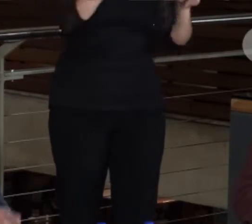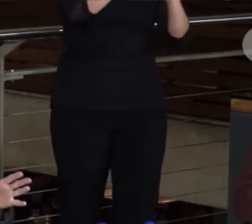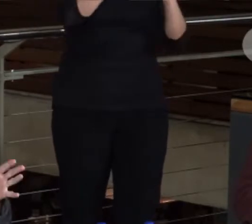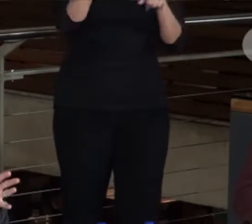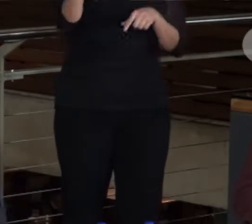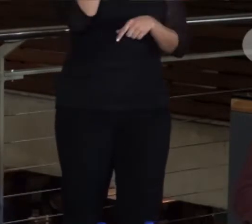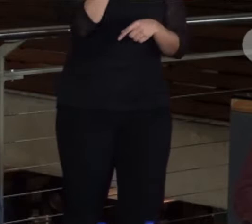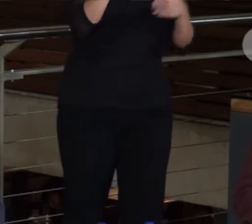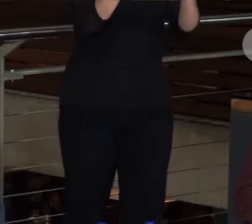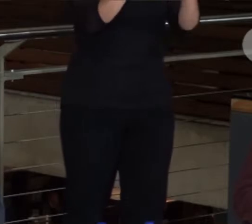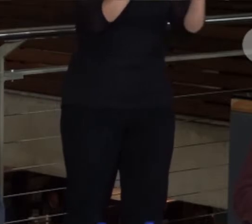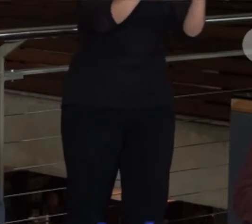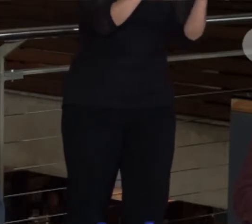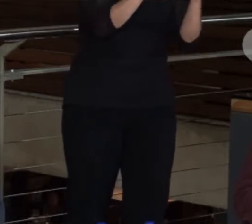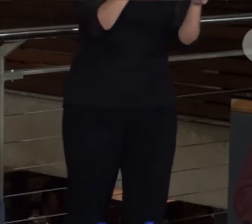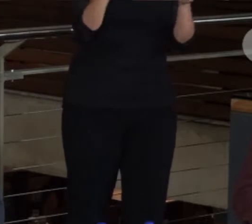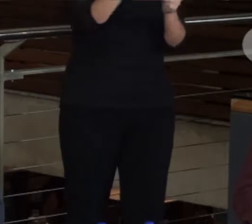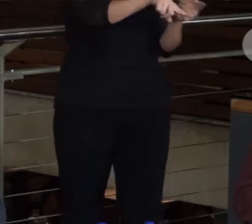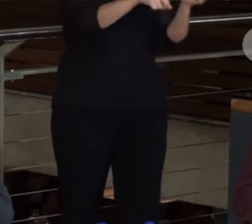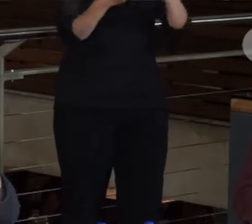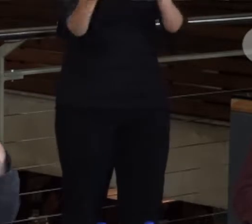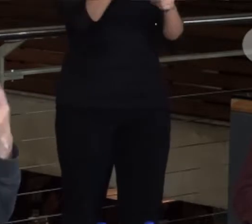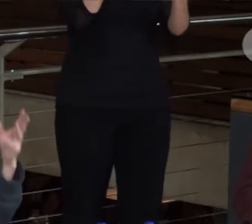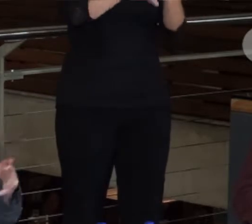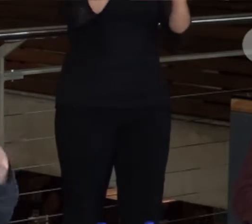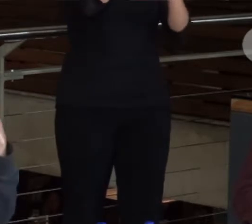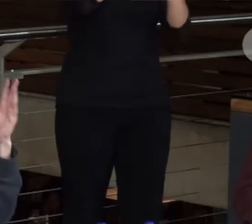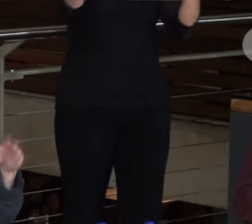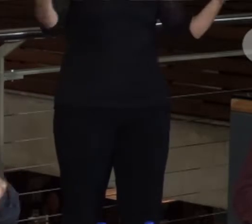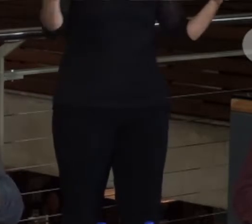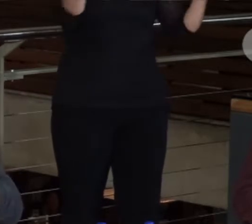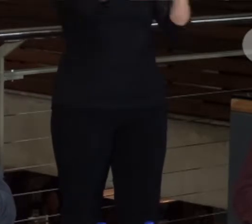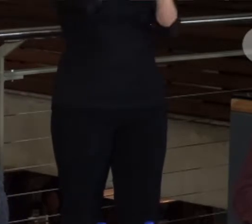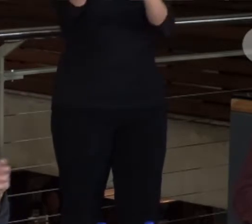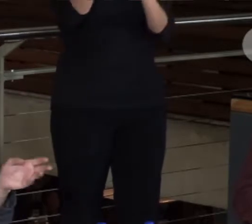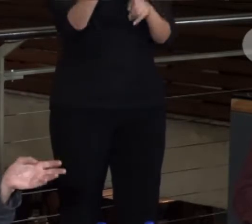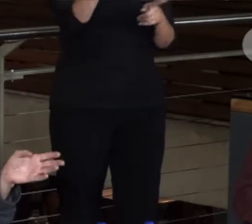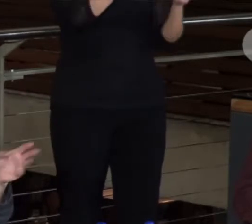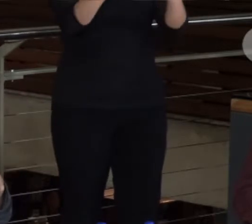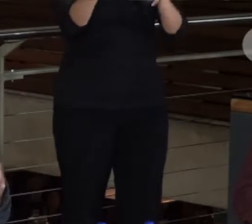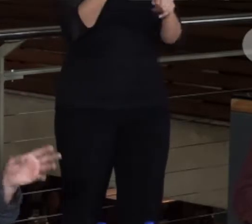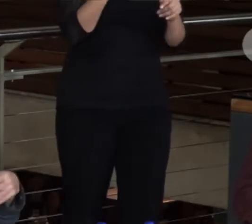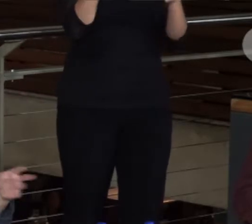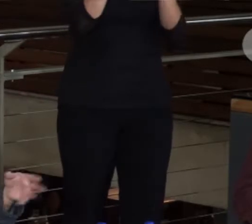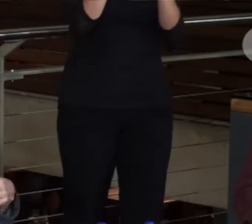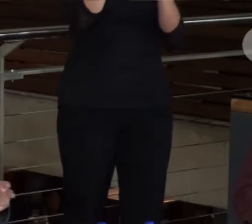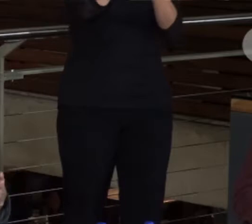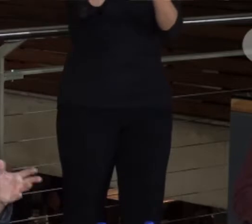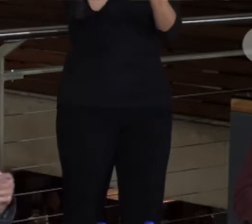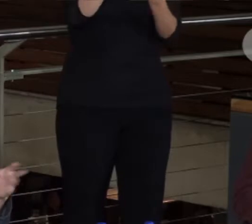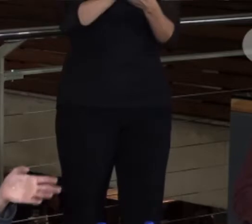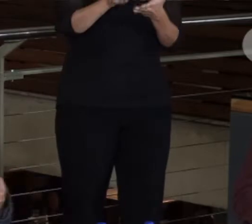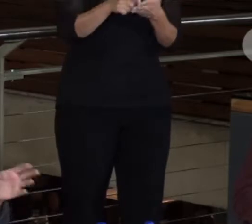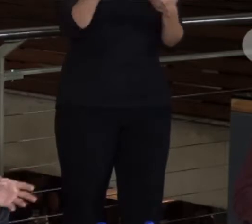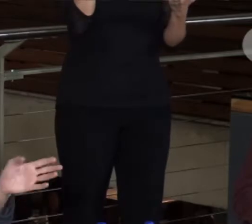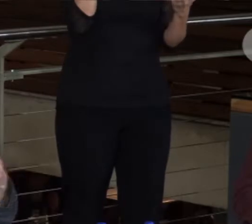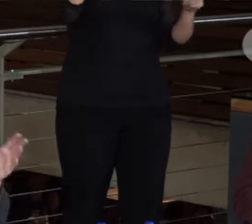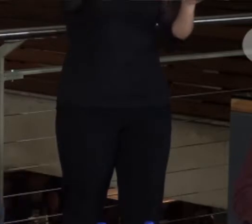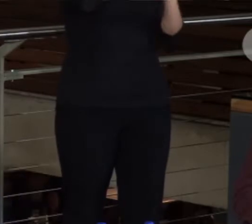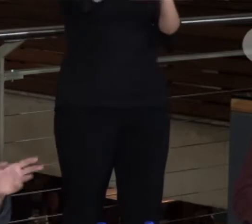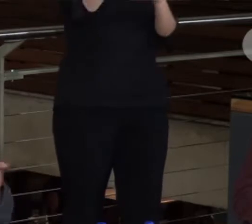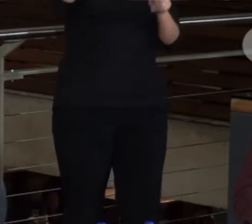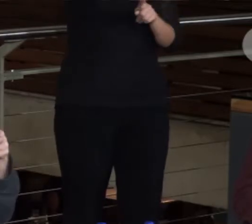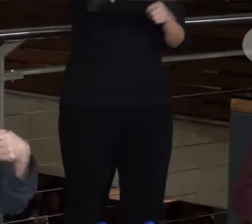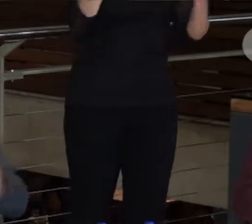van a la esencia de las cosas en el fondo pienso que nosotros hablamos hasta demás usamos el lenguaje para hablar